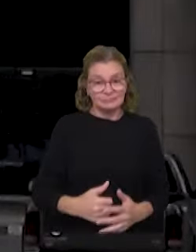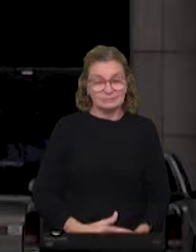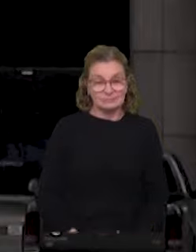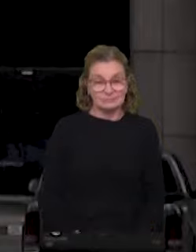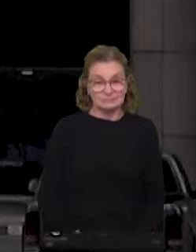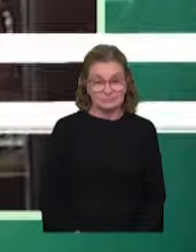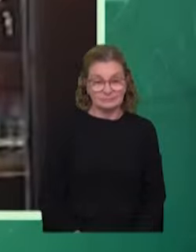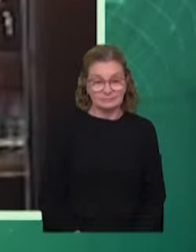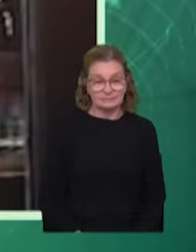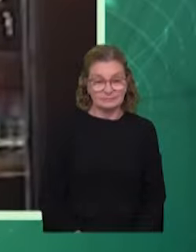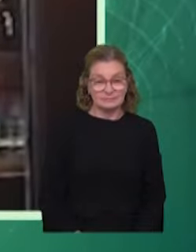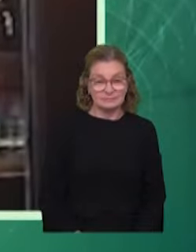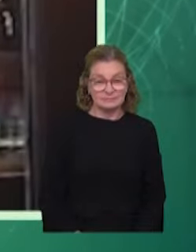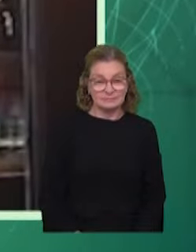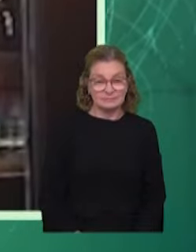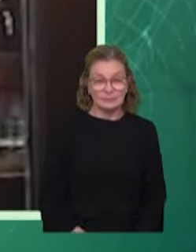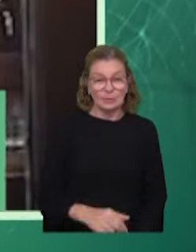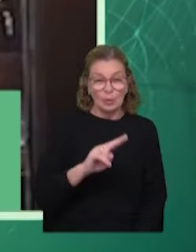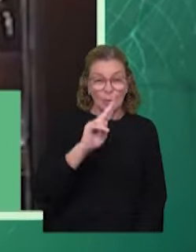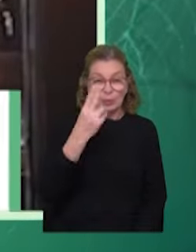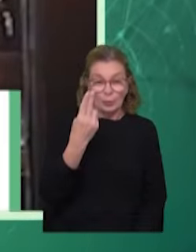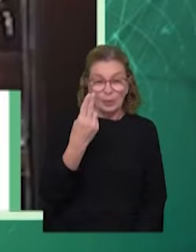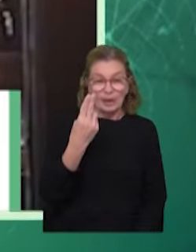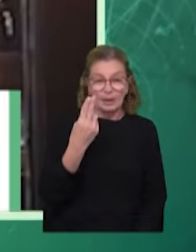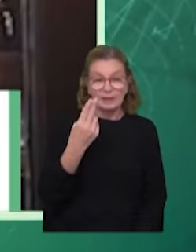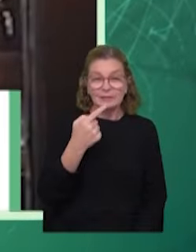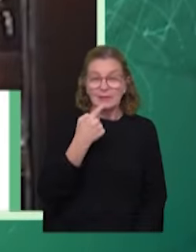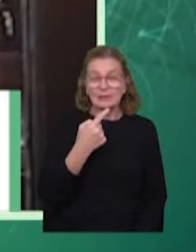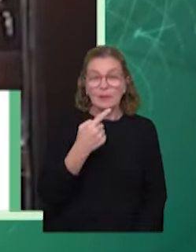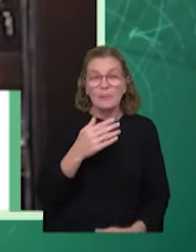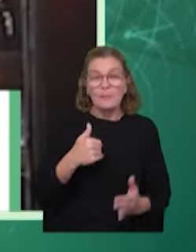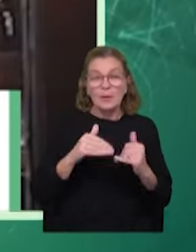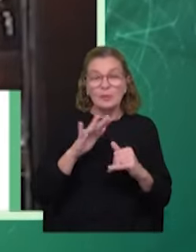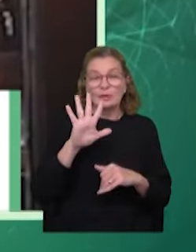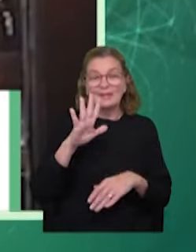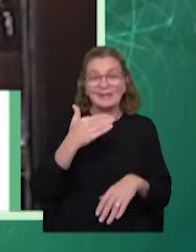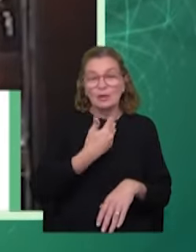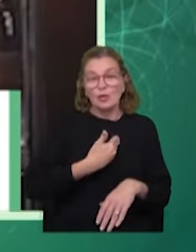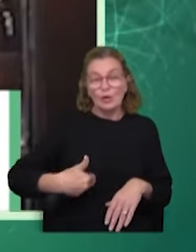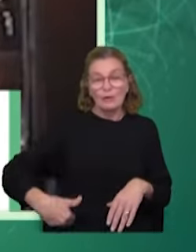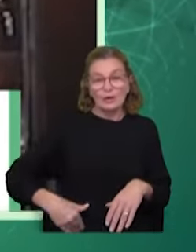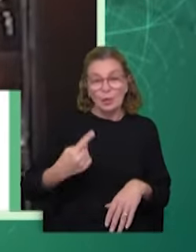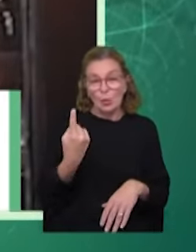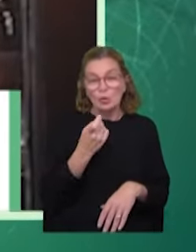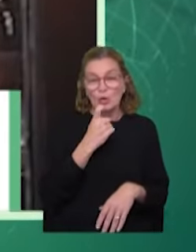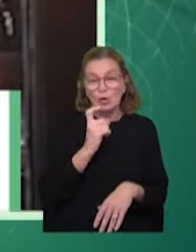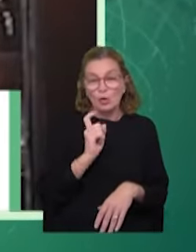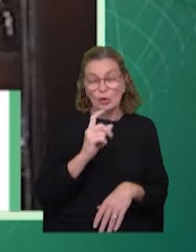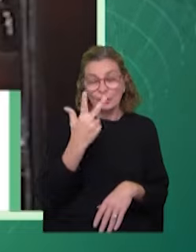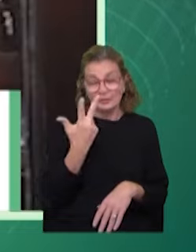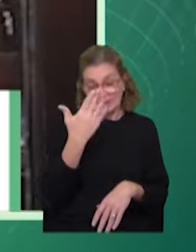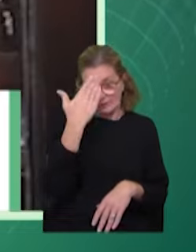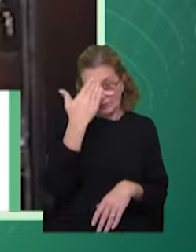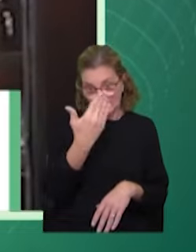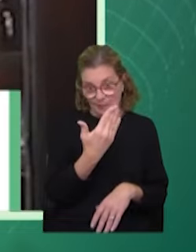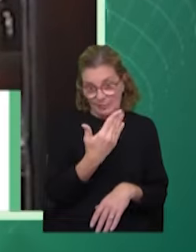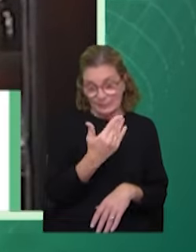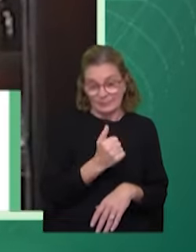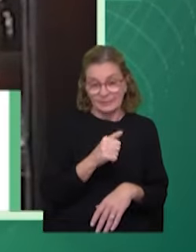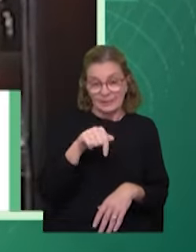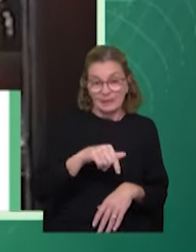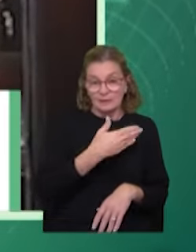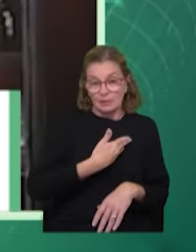lavadores el Uruguay a través de al menos cinco gobiernos Un gobierno del partido Colorado tres gobiernos del frente amplio